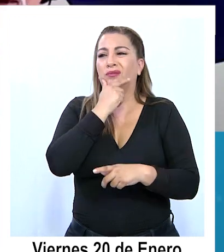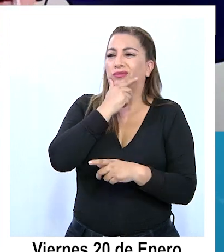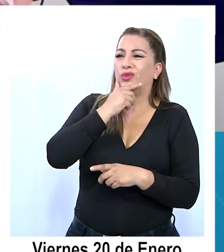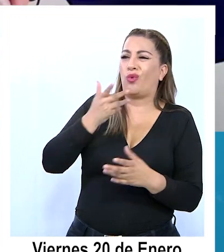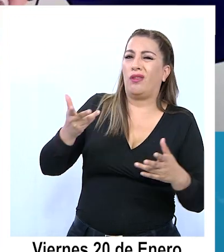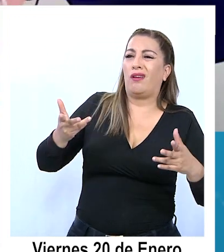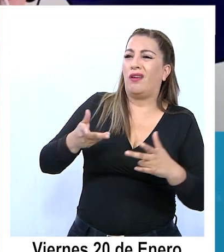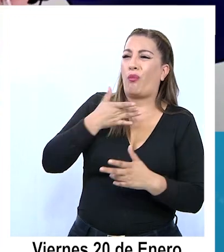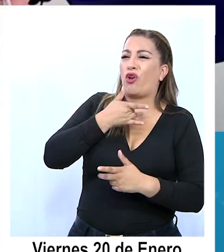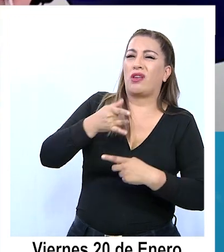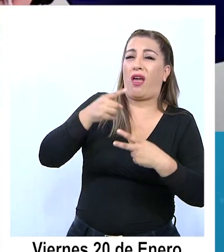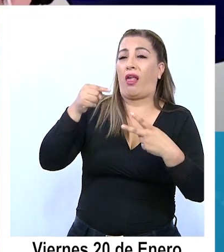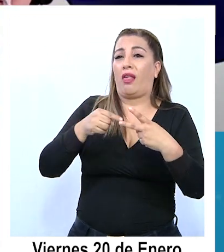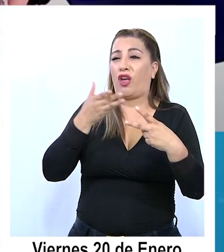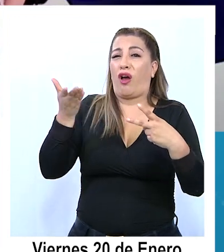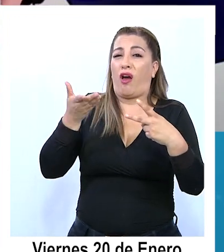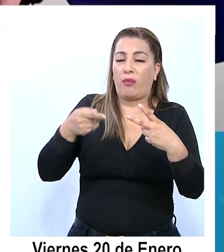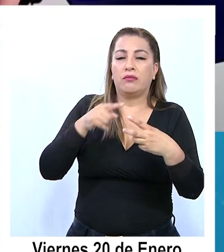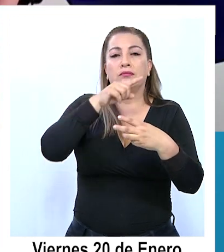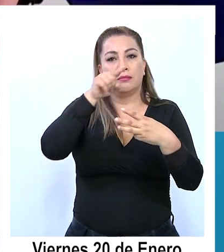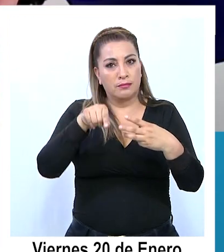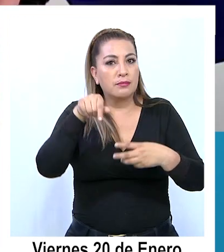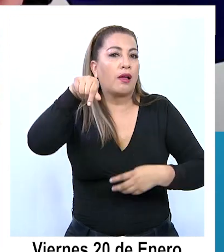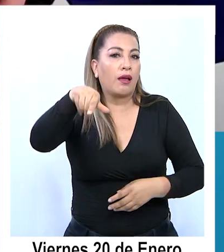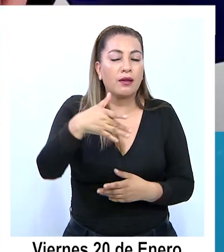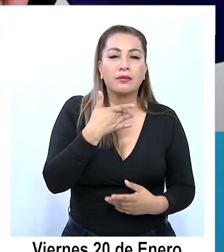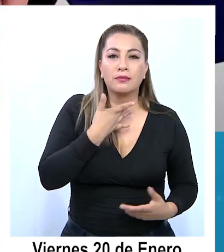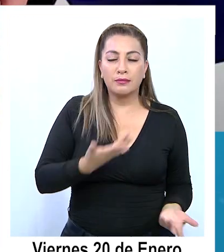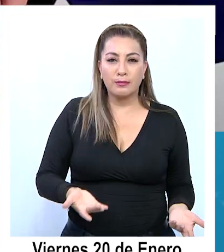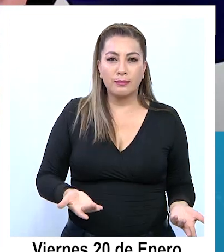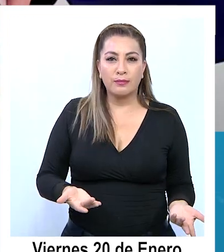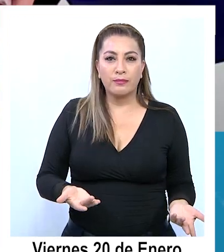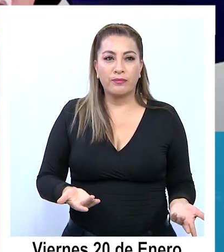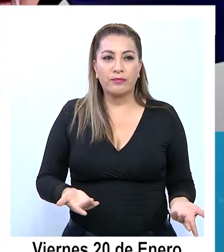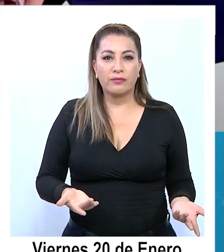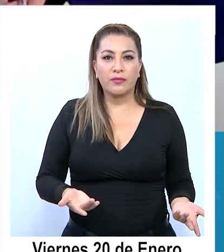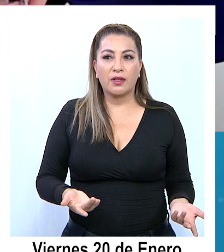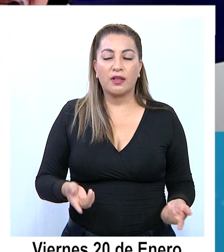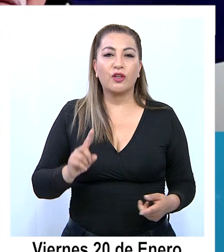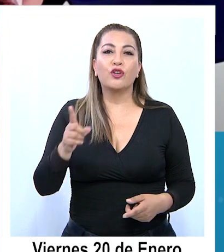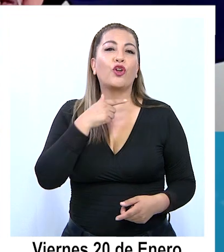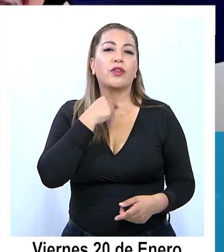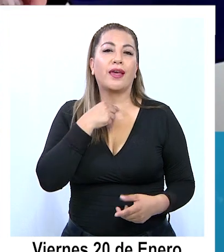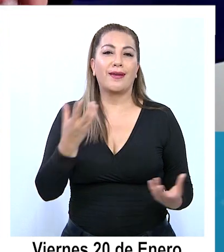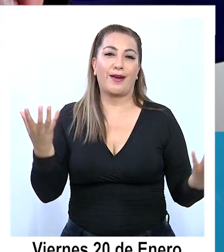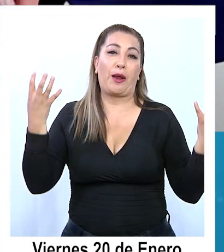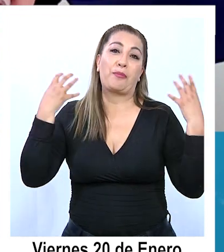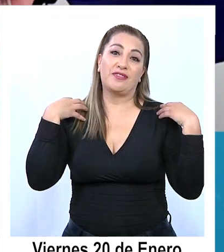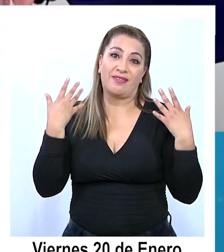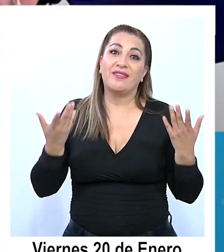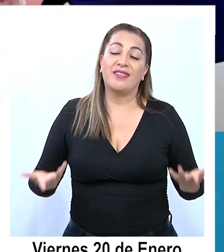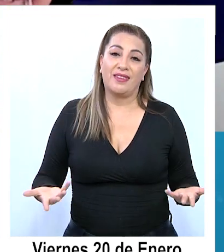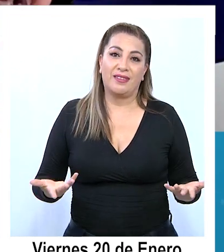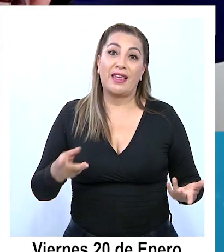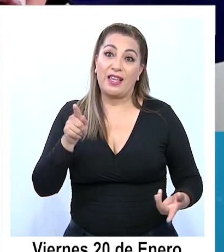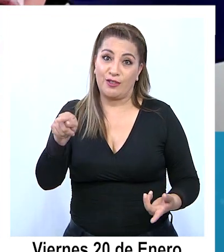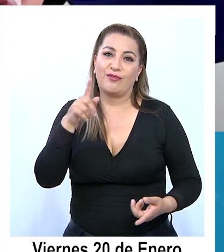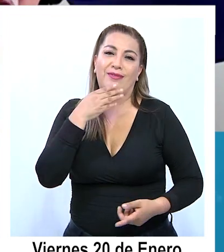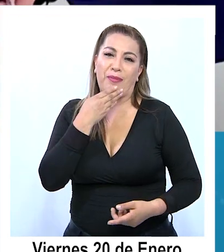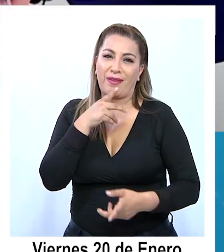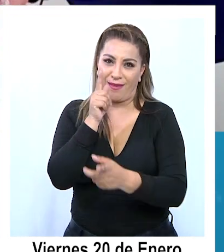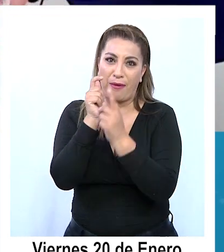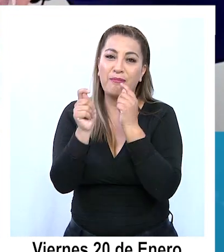¿cierto?, de cómo se hizo esto, en fin, entonces él también ahí no quiere asumir esa responsabilidad en el fondo y ese riesgo, y de